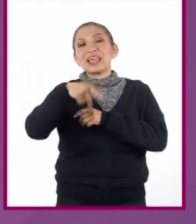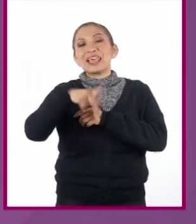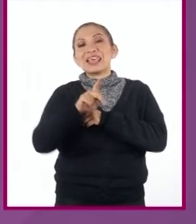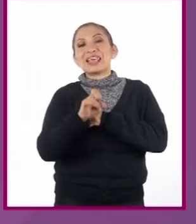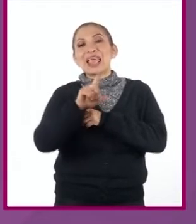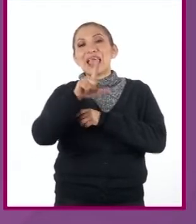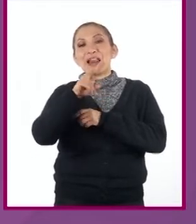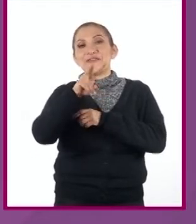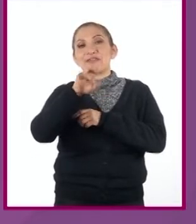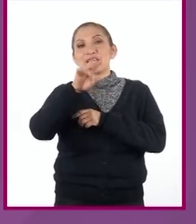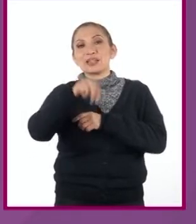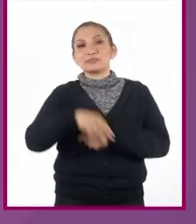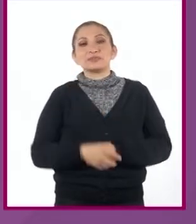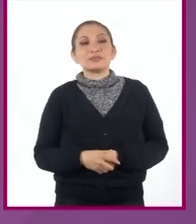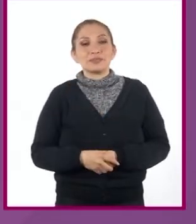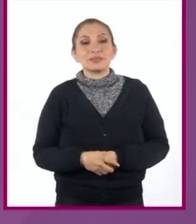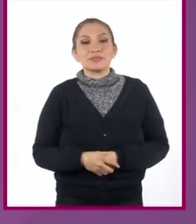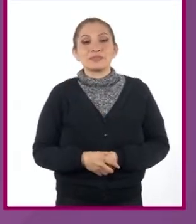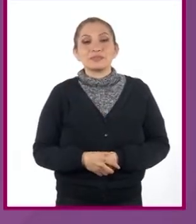Kelvin.